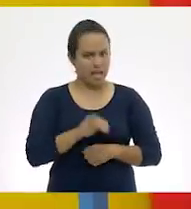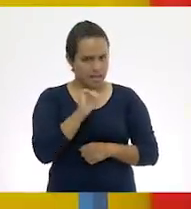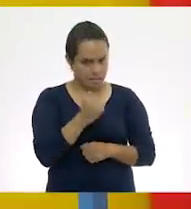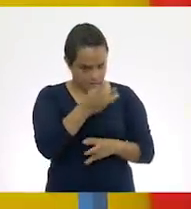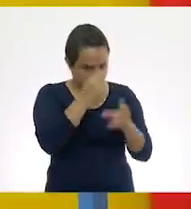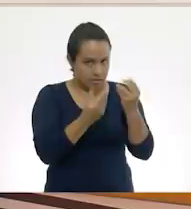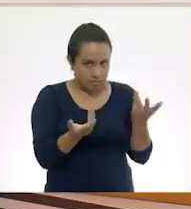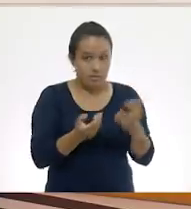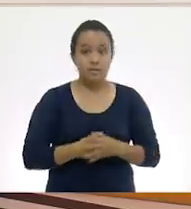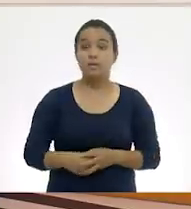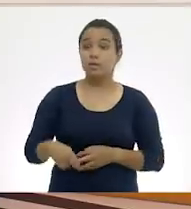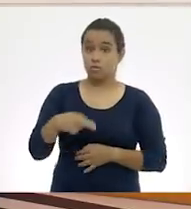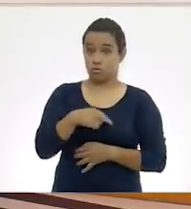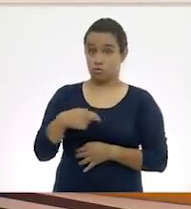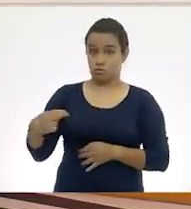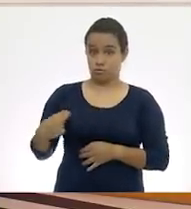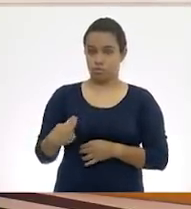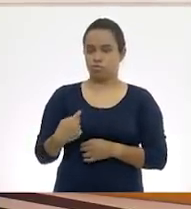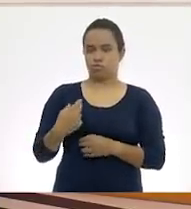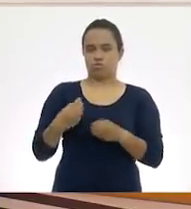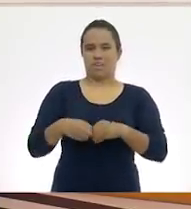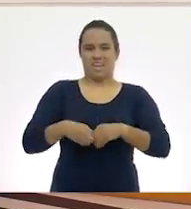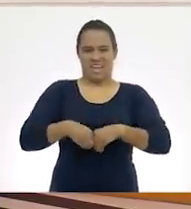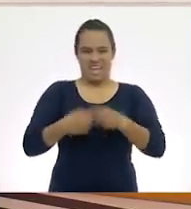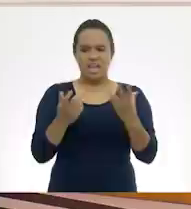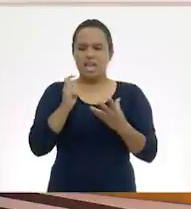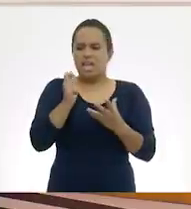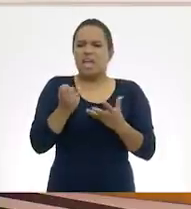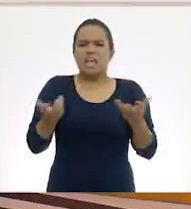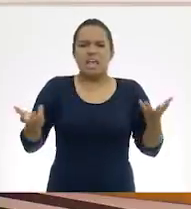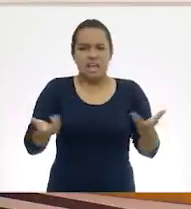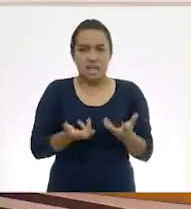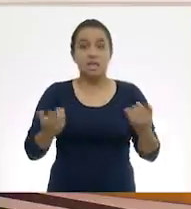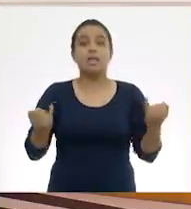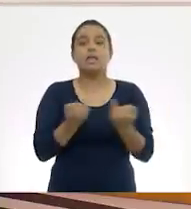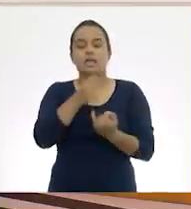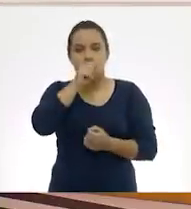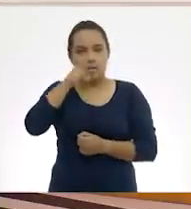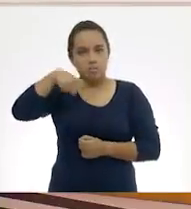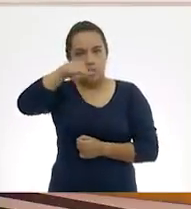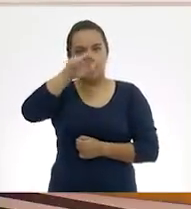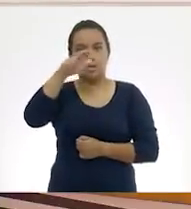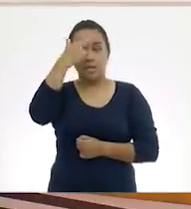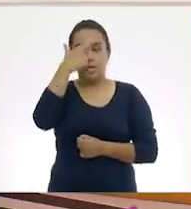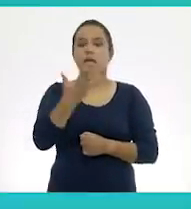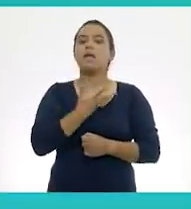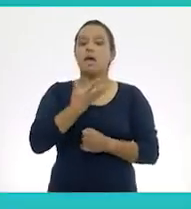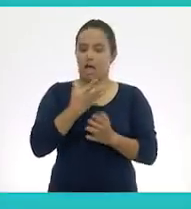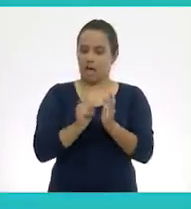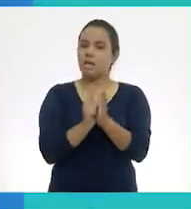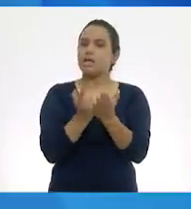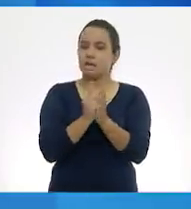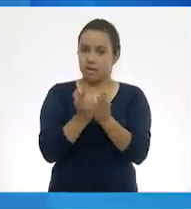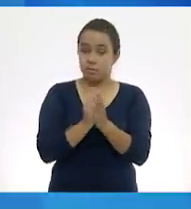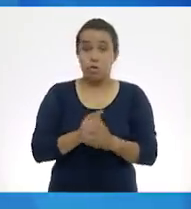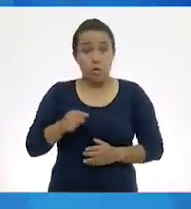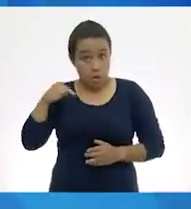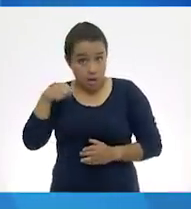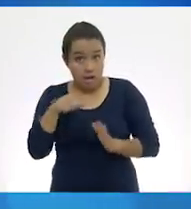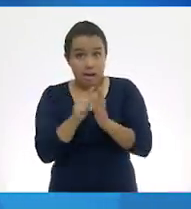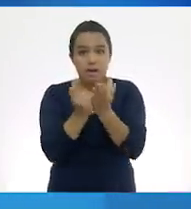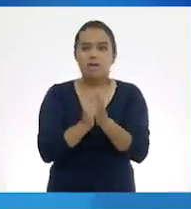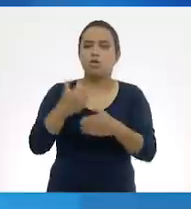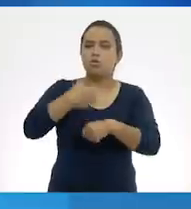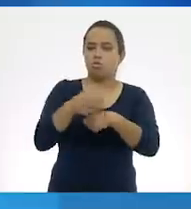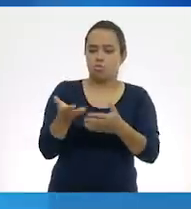entonces. Para que entonces estemos todos muy claros en lo que vamos a hacer, también recuerden que tienen su libro de texto. En su libro de texto,